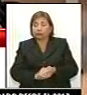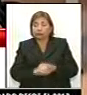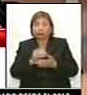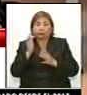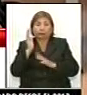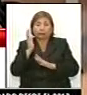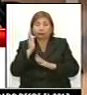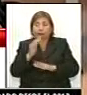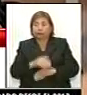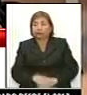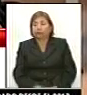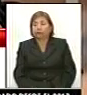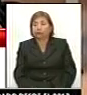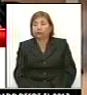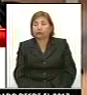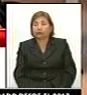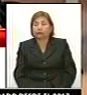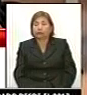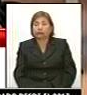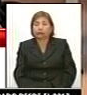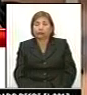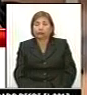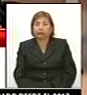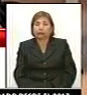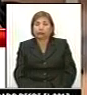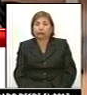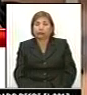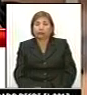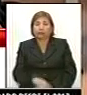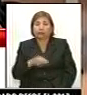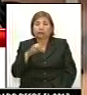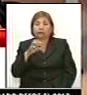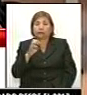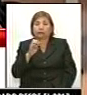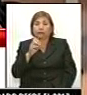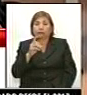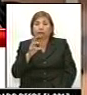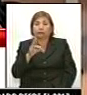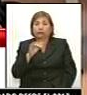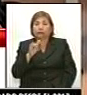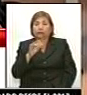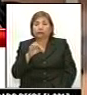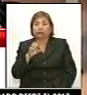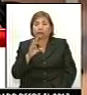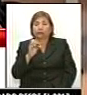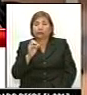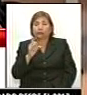testimonio, en los testimonios que recoge Pedro y Paola. Entonces,